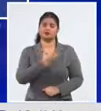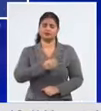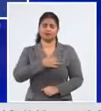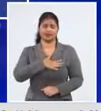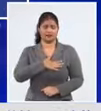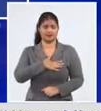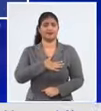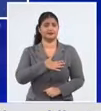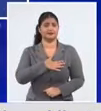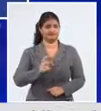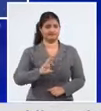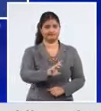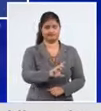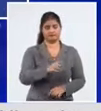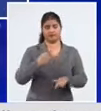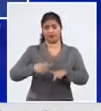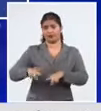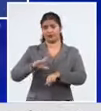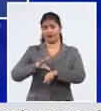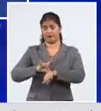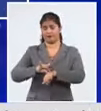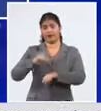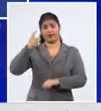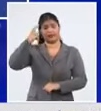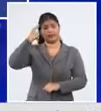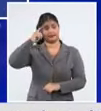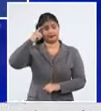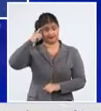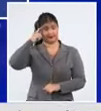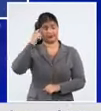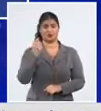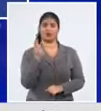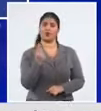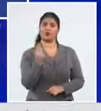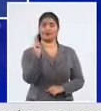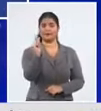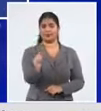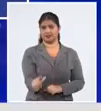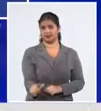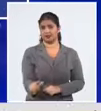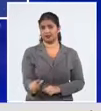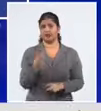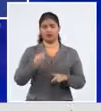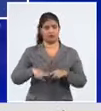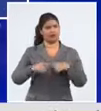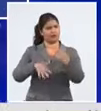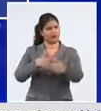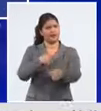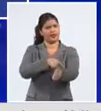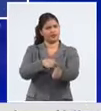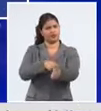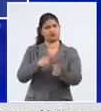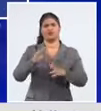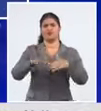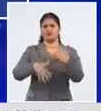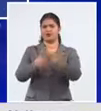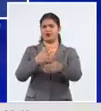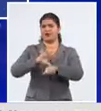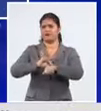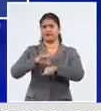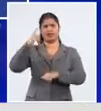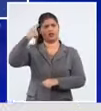Y enfermedad cerebrovascular, un fallecido, además de la insuficiencia venosa, la demencia senil, que